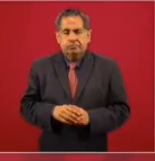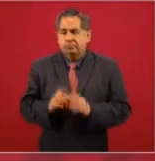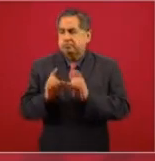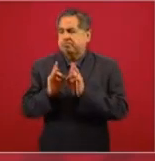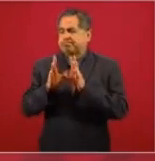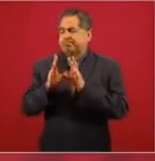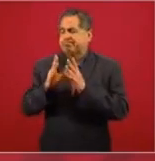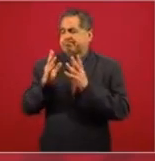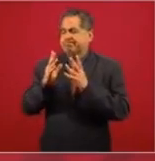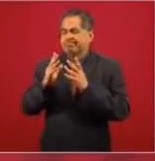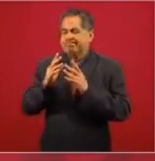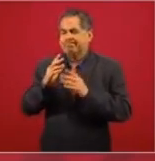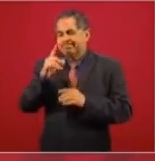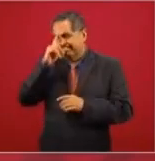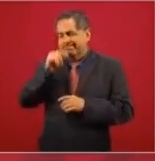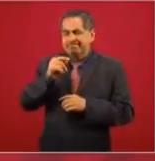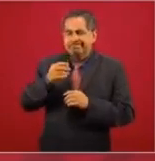afectarnos